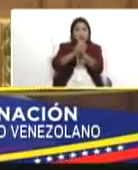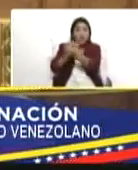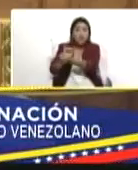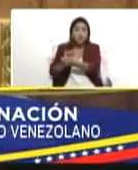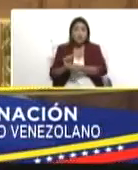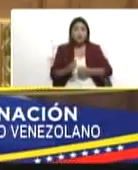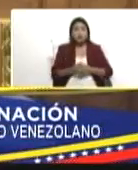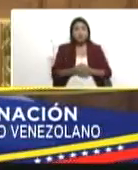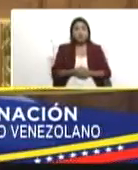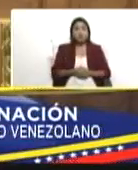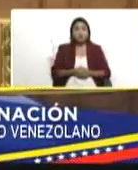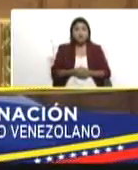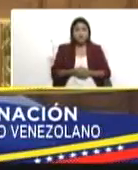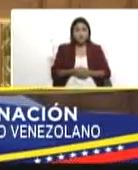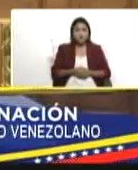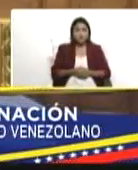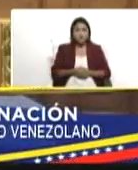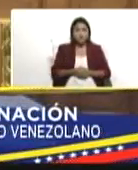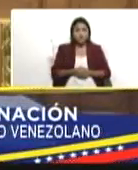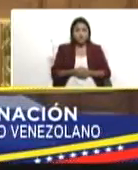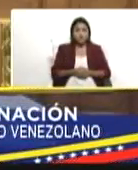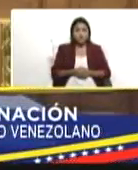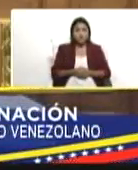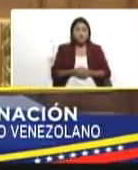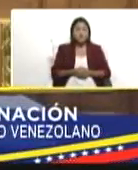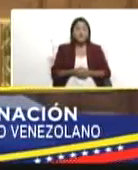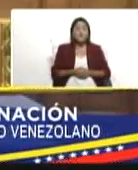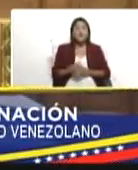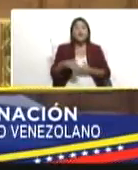preso y luego se